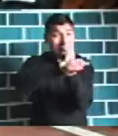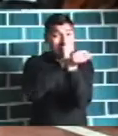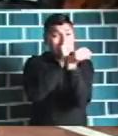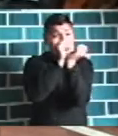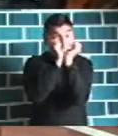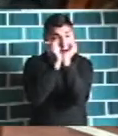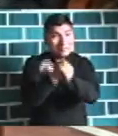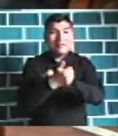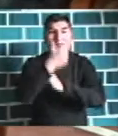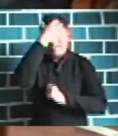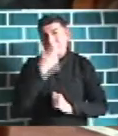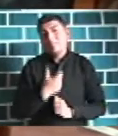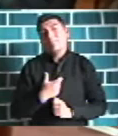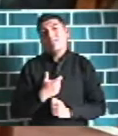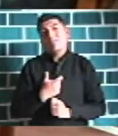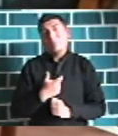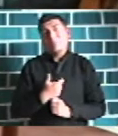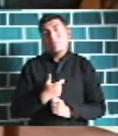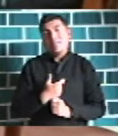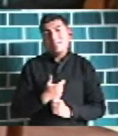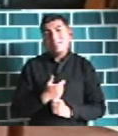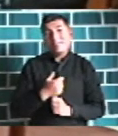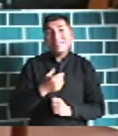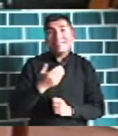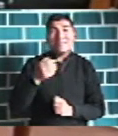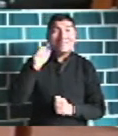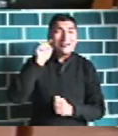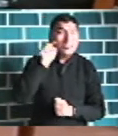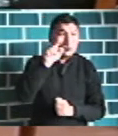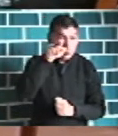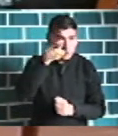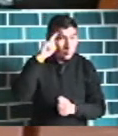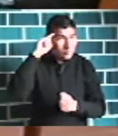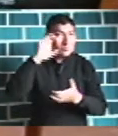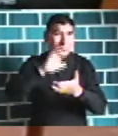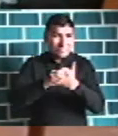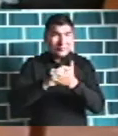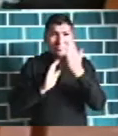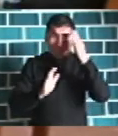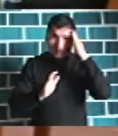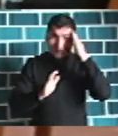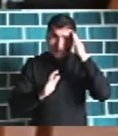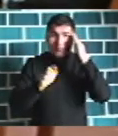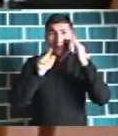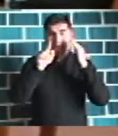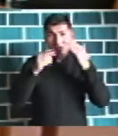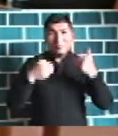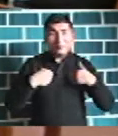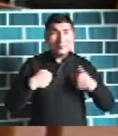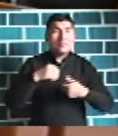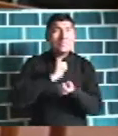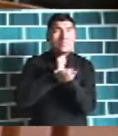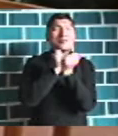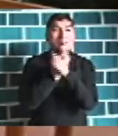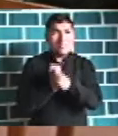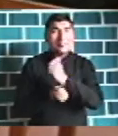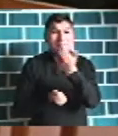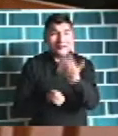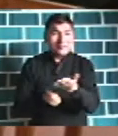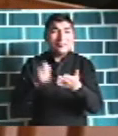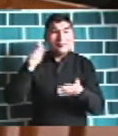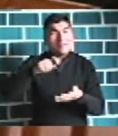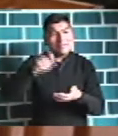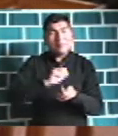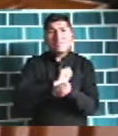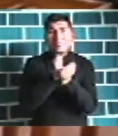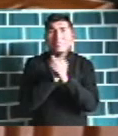de tu ser en aquello que tú crees y sabes que tienes que transformarte que tienes que